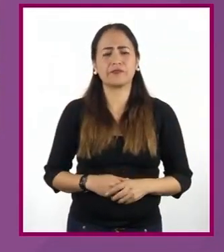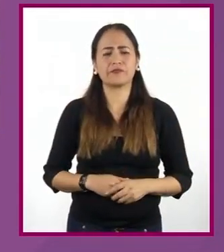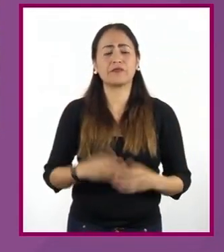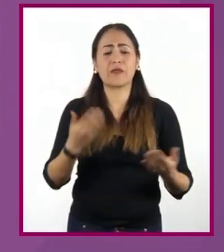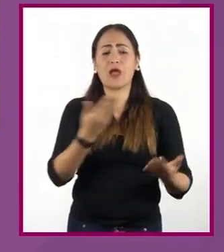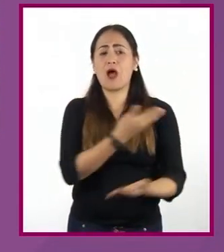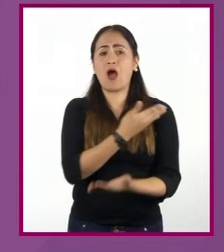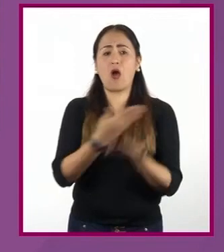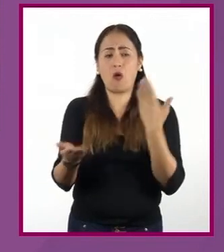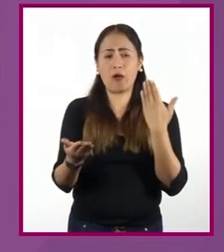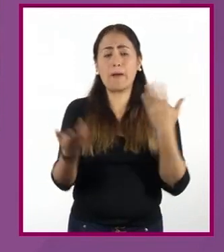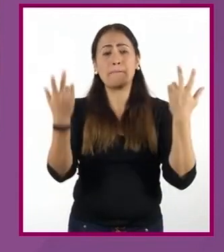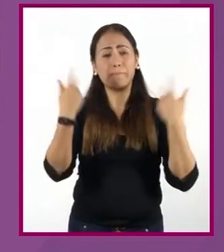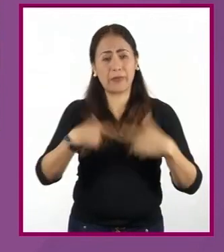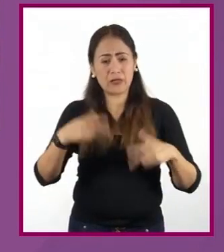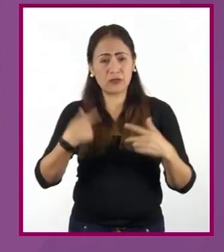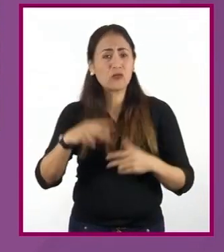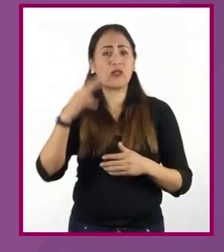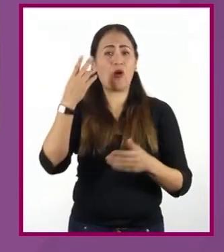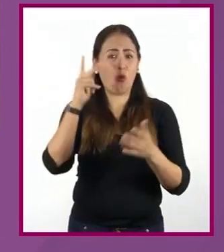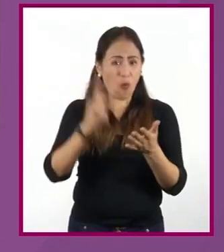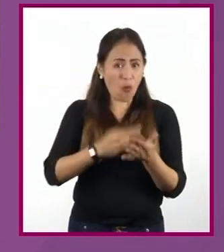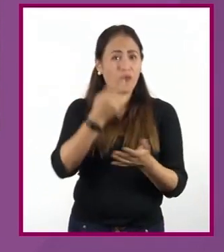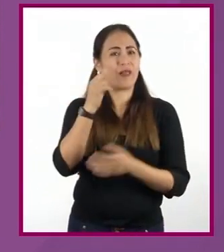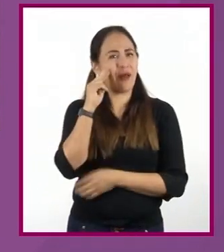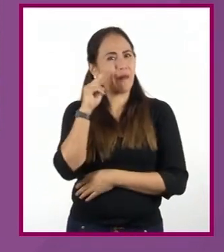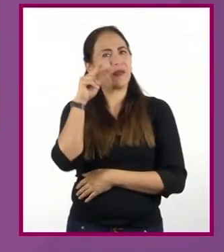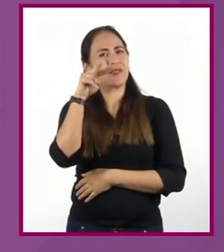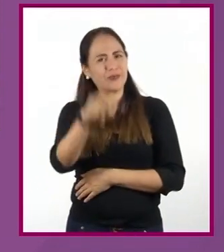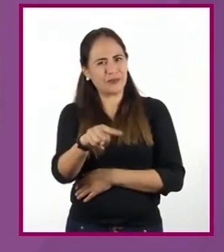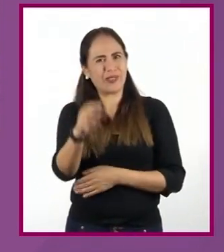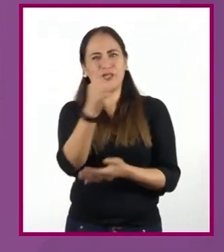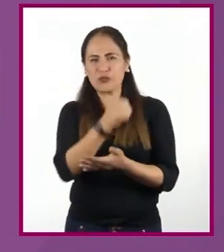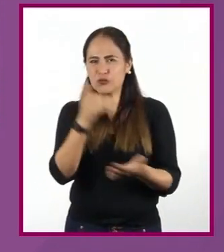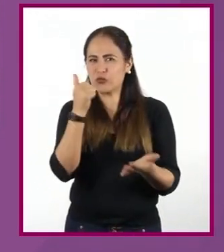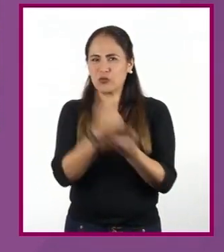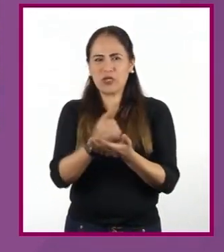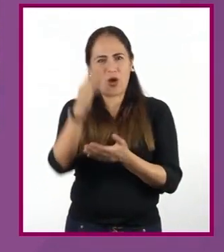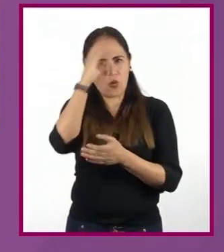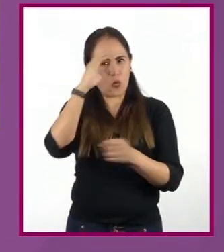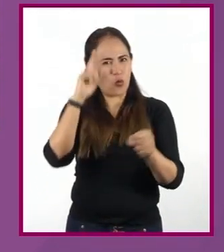Ahora, los ojos del mundo penetran de nuevo en los secretos de una gran cultura.